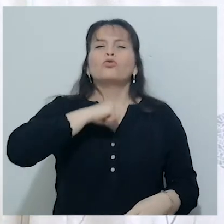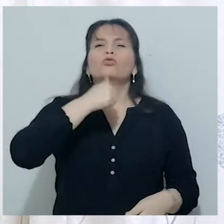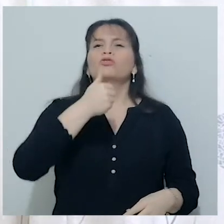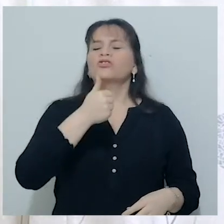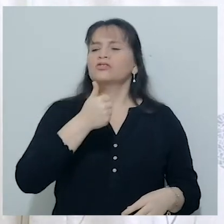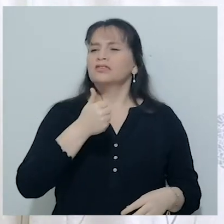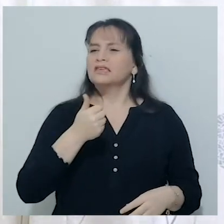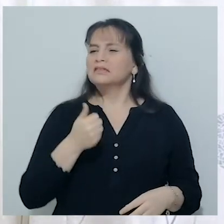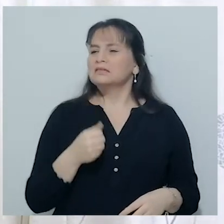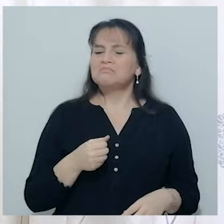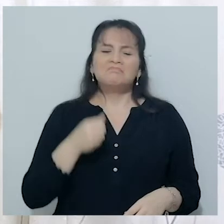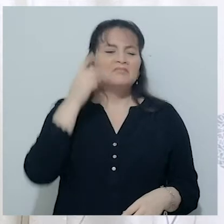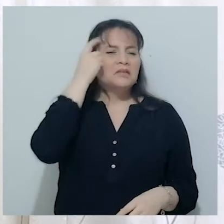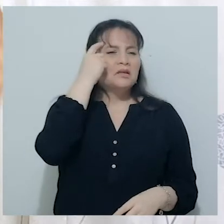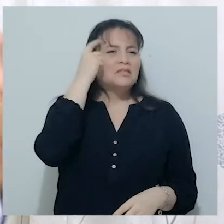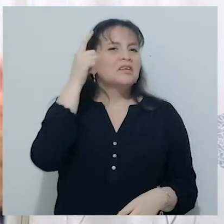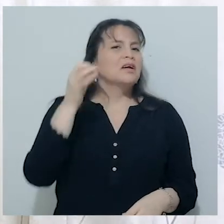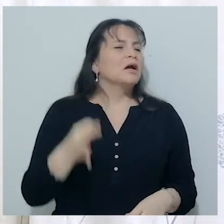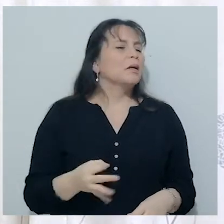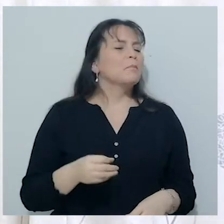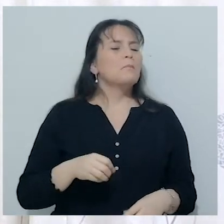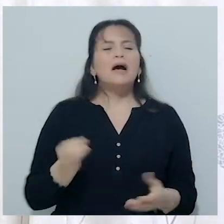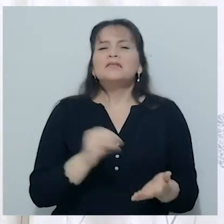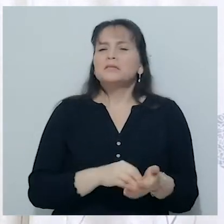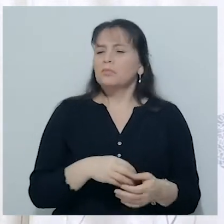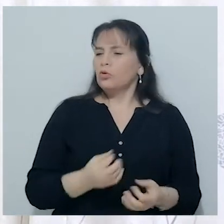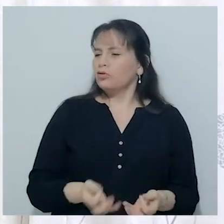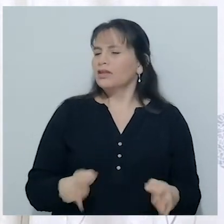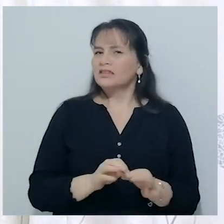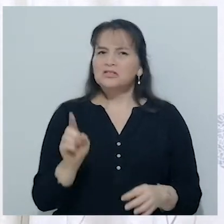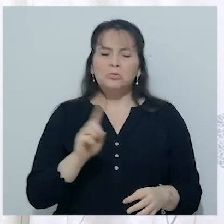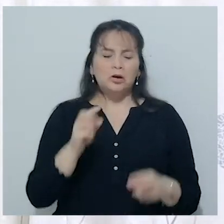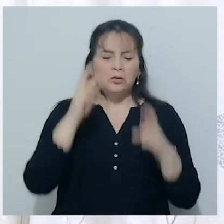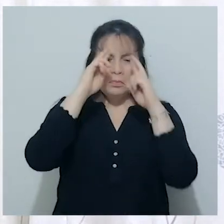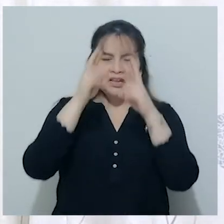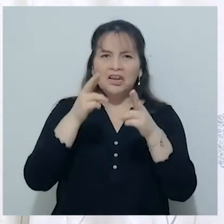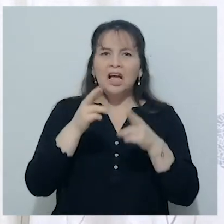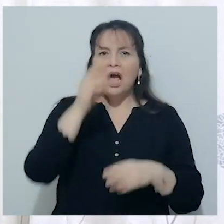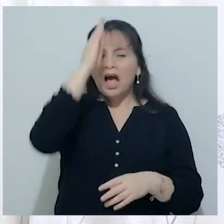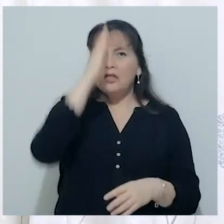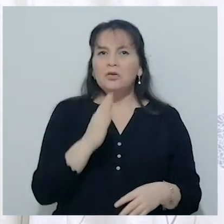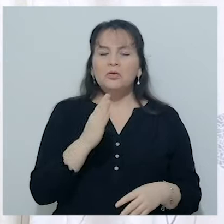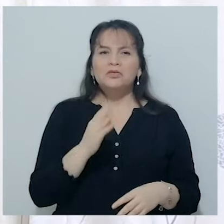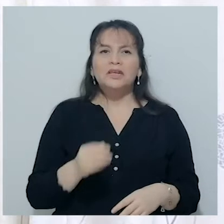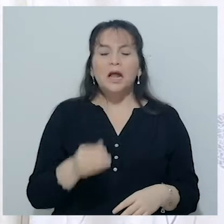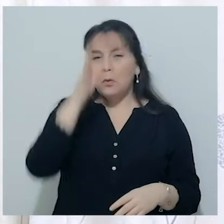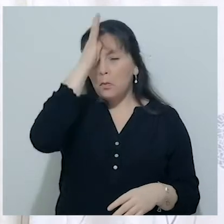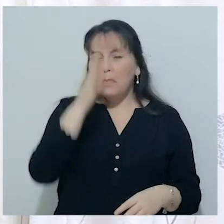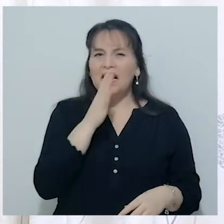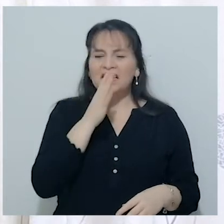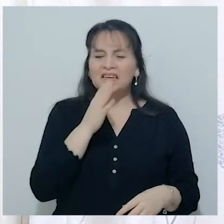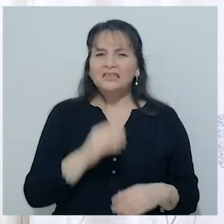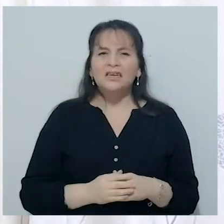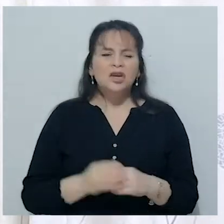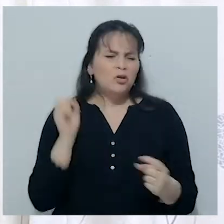gente orgullosa que se creerá más importante que los demás. No respetarán a Dios ni obedecerán a los padres, sino que